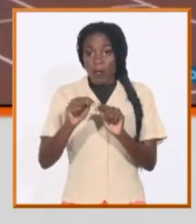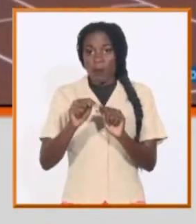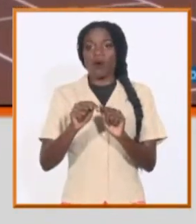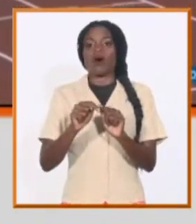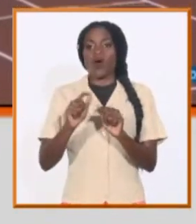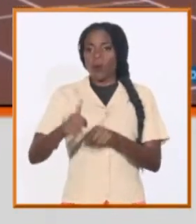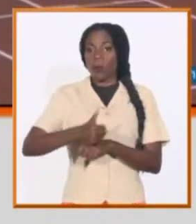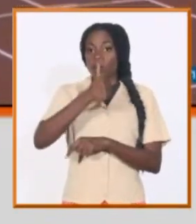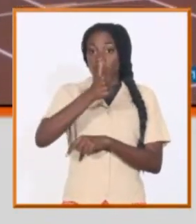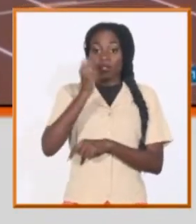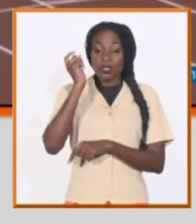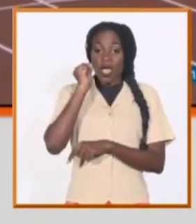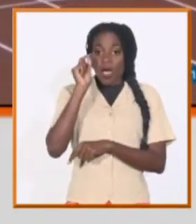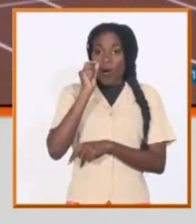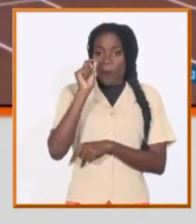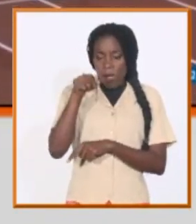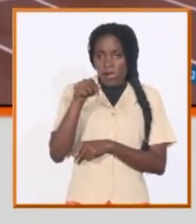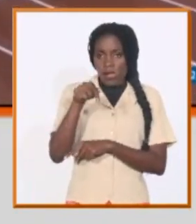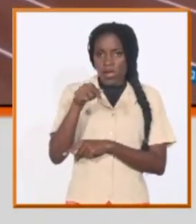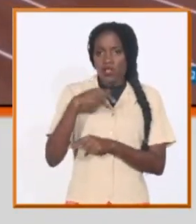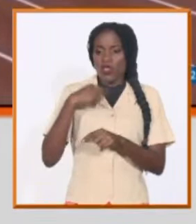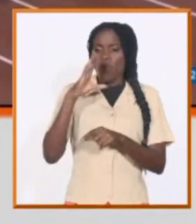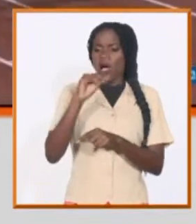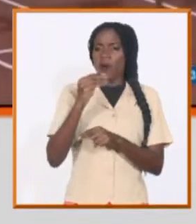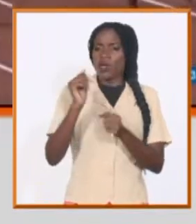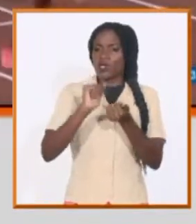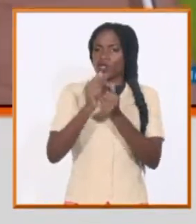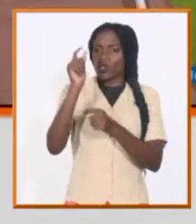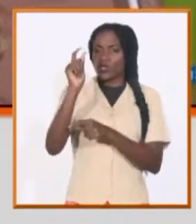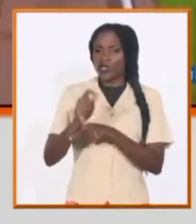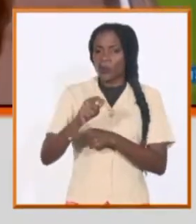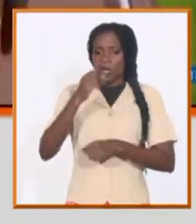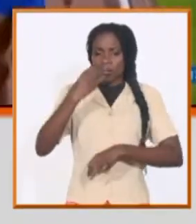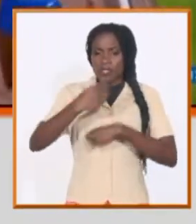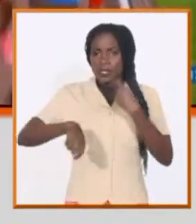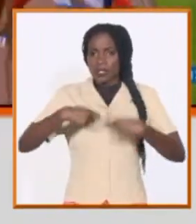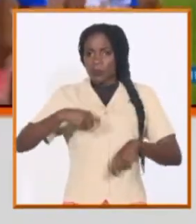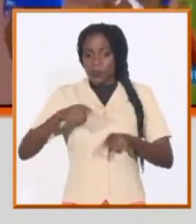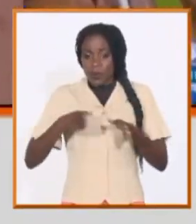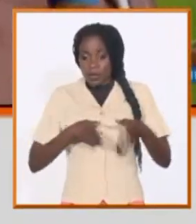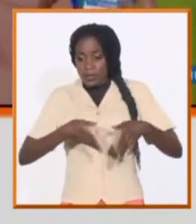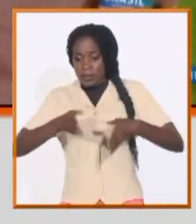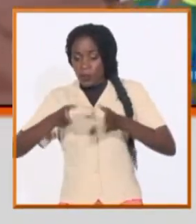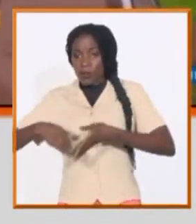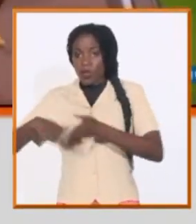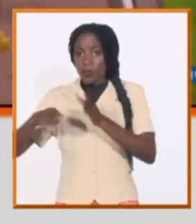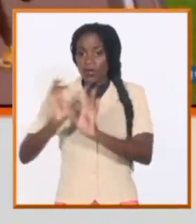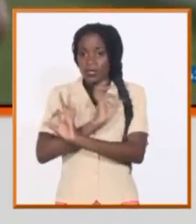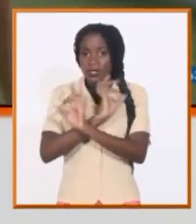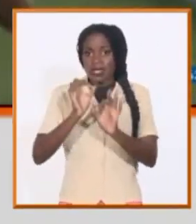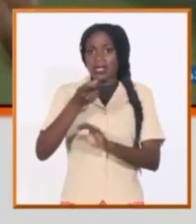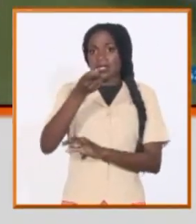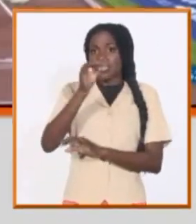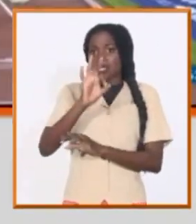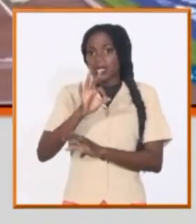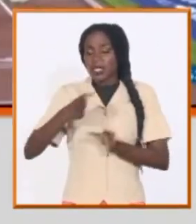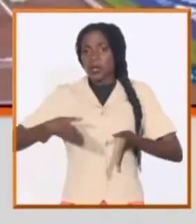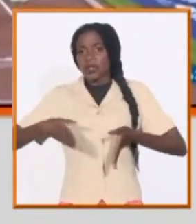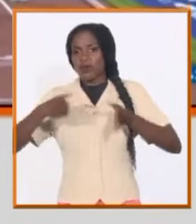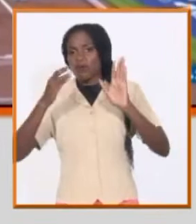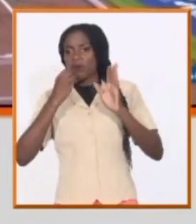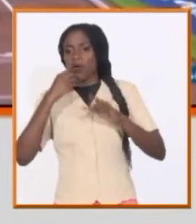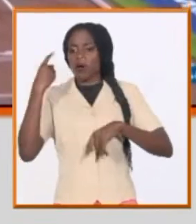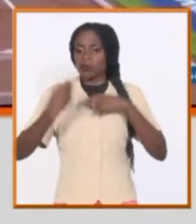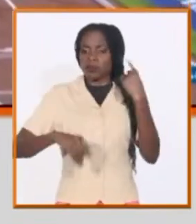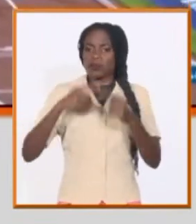decirte que hablé con los atletas y la Villa Olímpica estaba en perfectas condiciones, 17 edificios bastante extensos, se podía